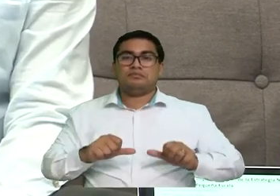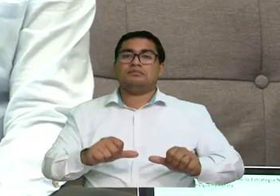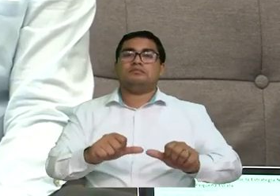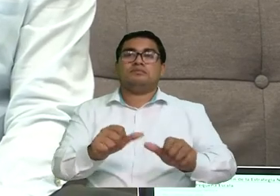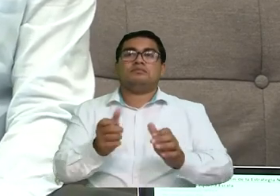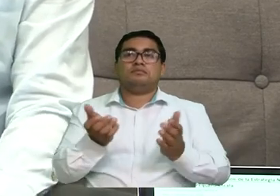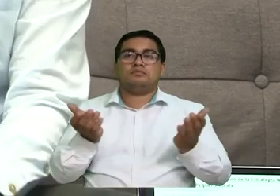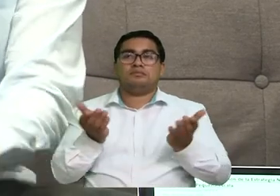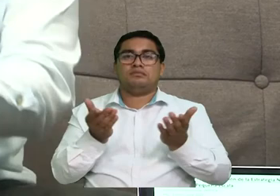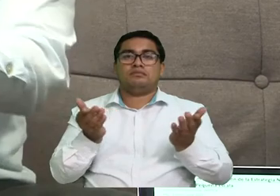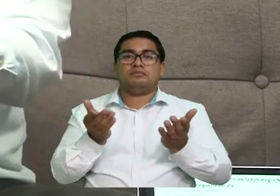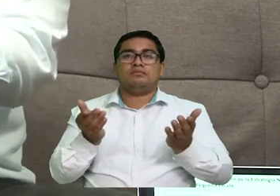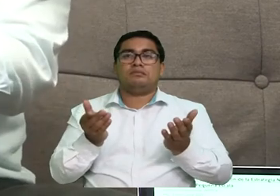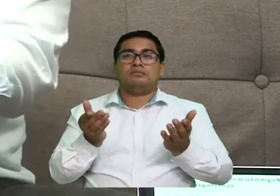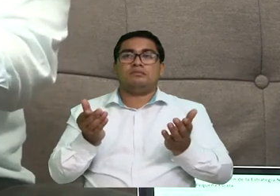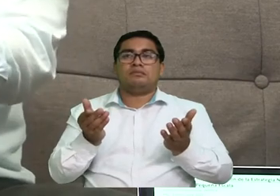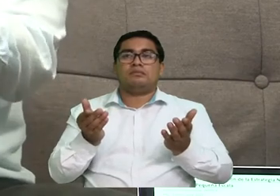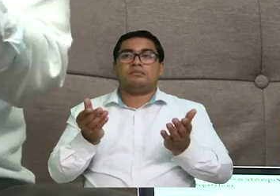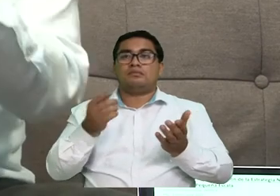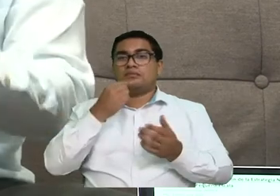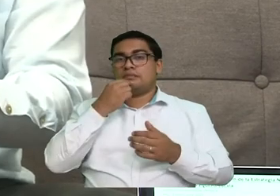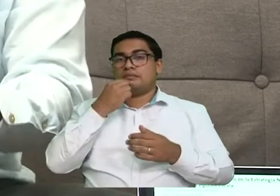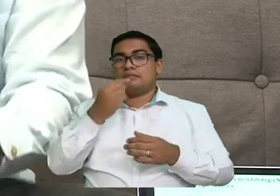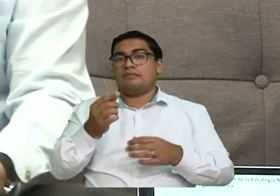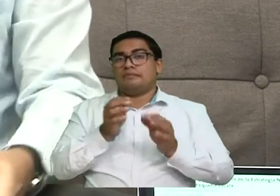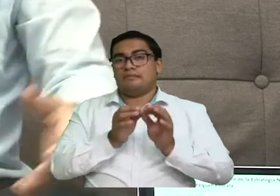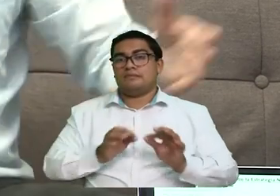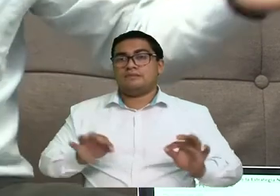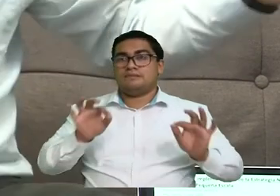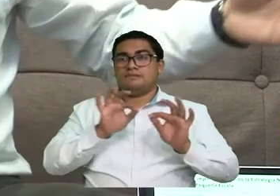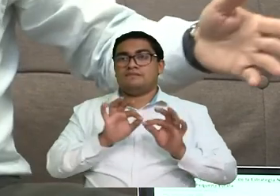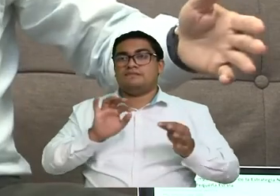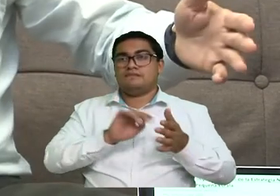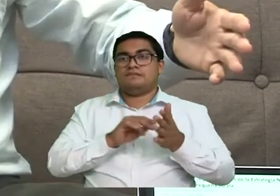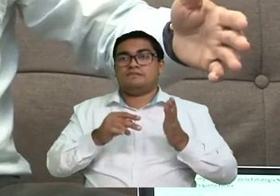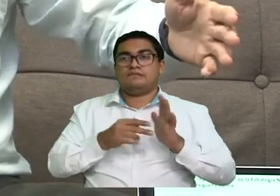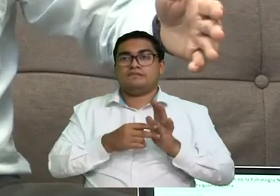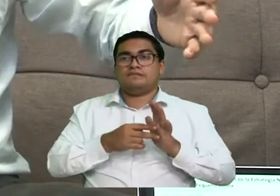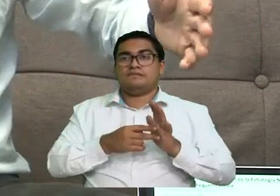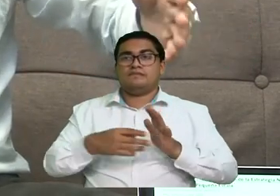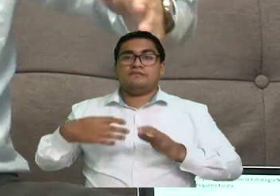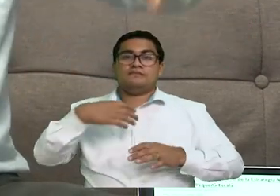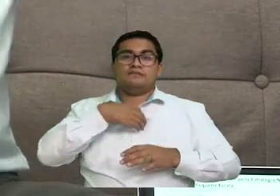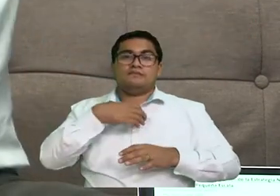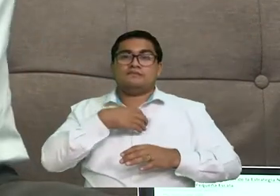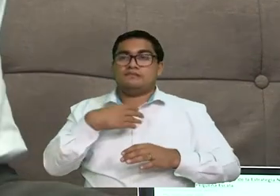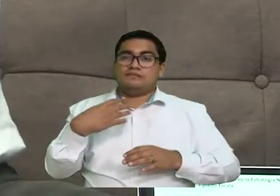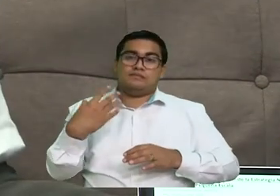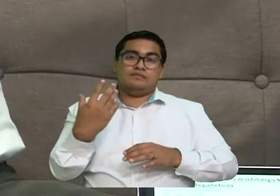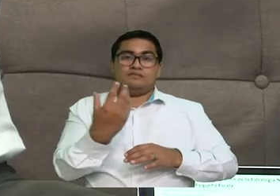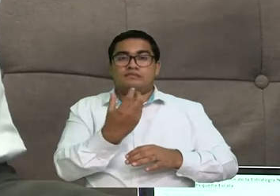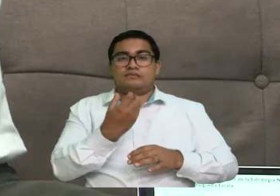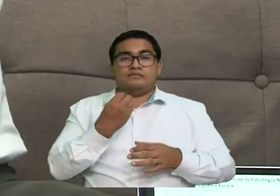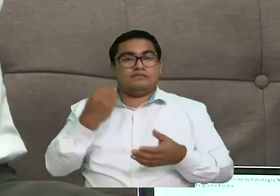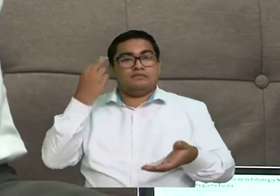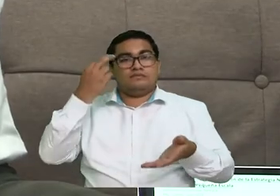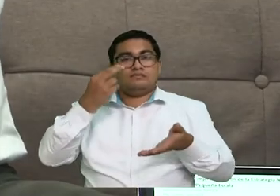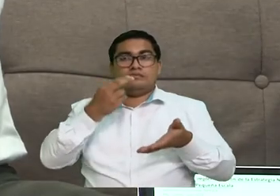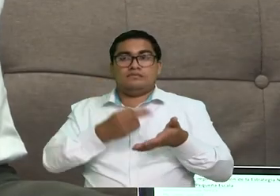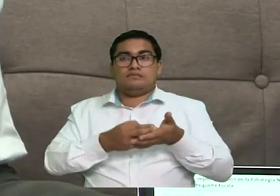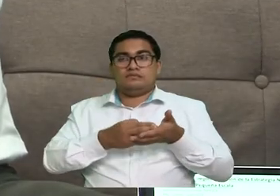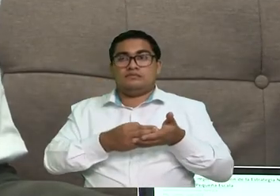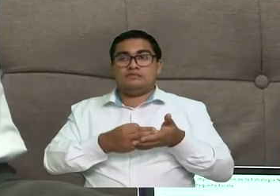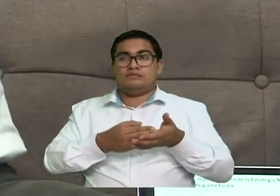¿verdad? Y que ellos son herederos de todo el legado que nos